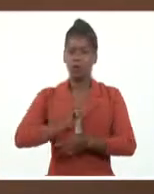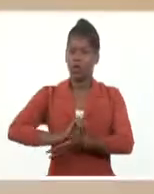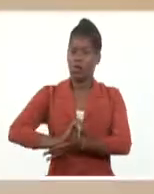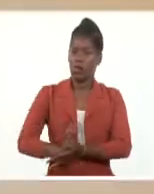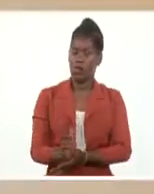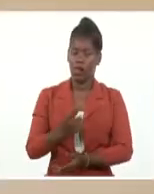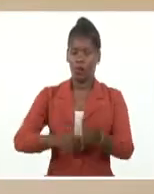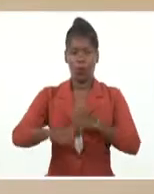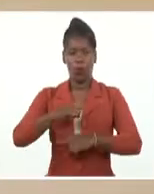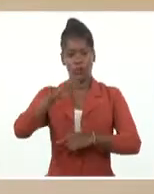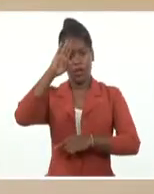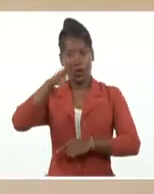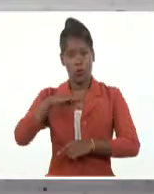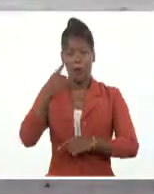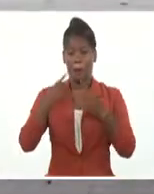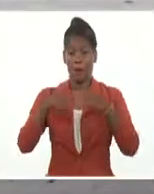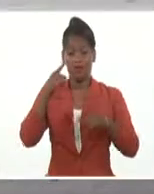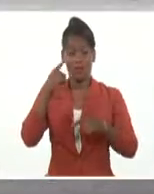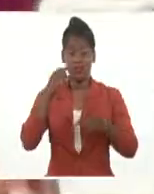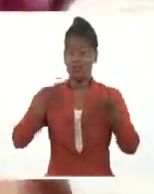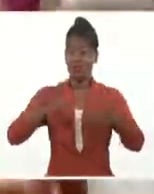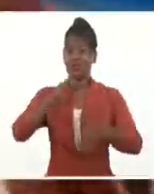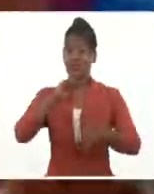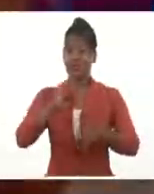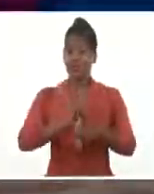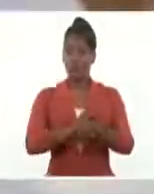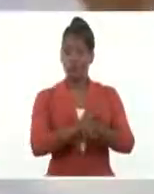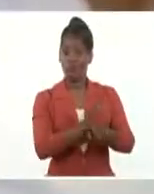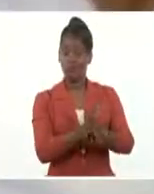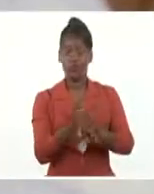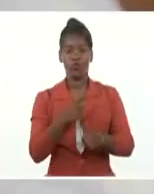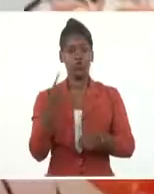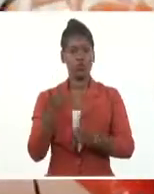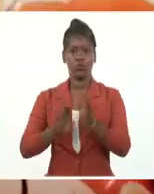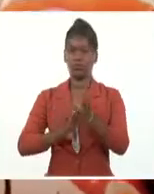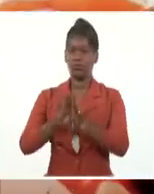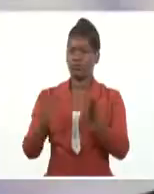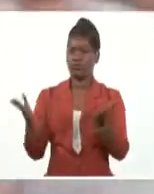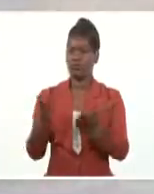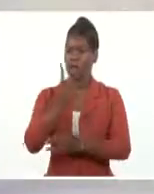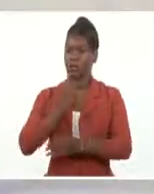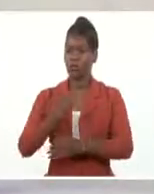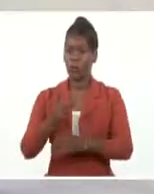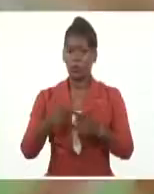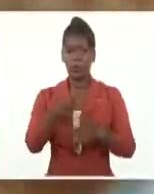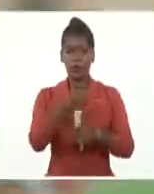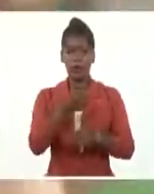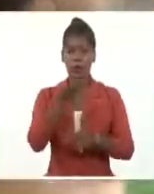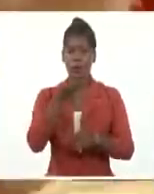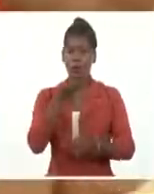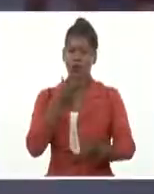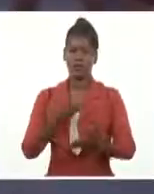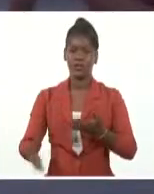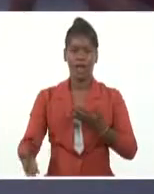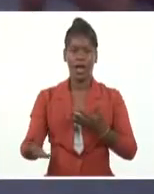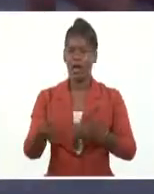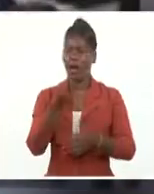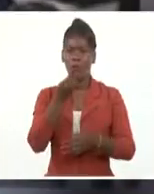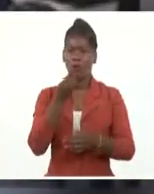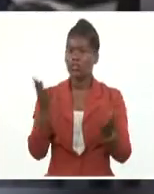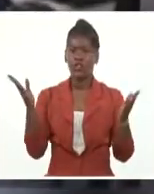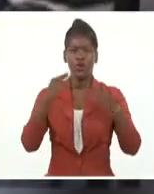la pandemia. Pero no, eso no ha ocurrido porque no les importan ni los niños, ni los ancianos, ni que prosperen